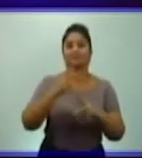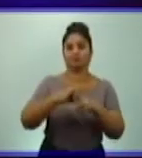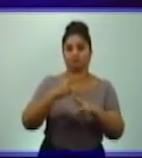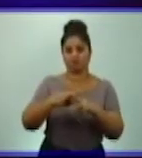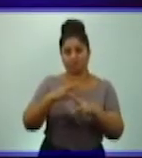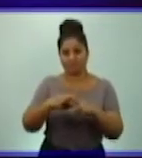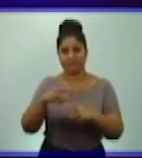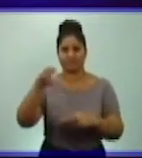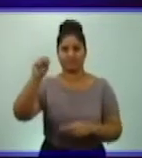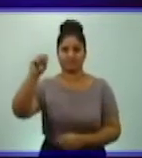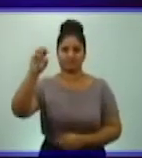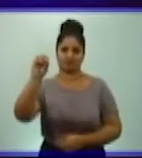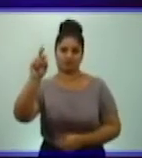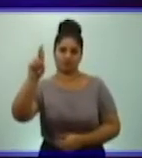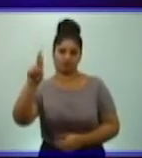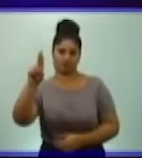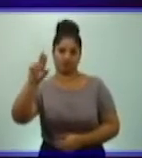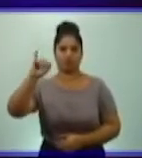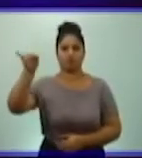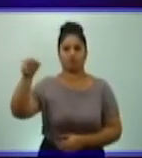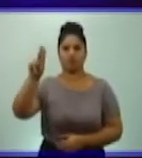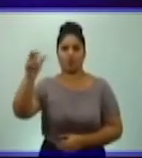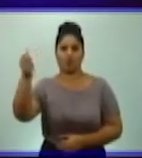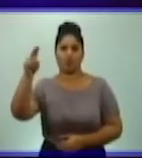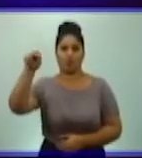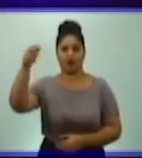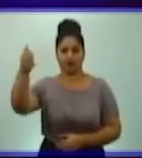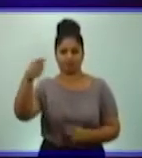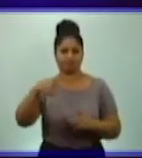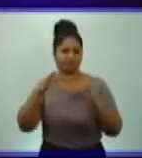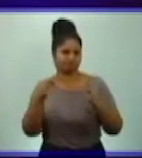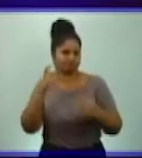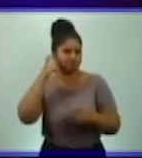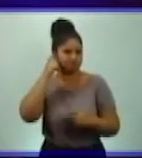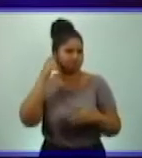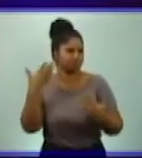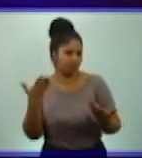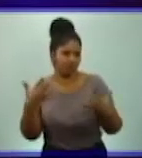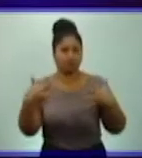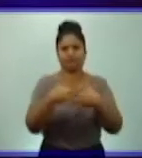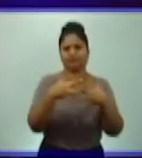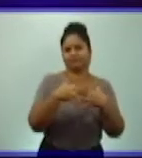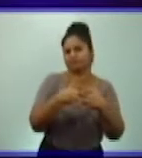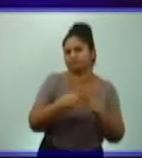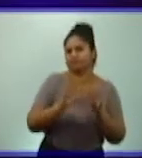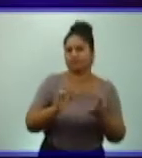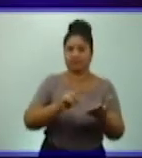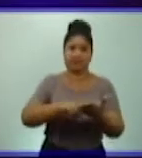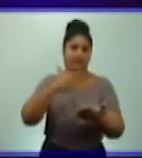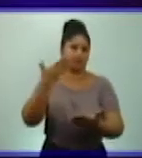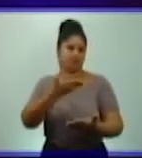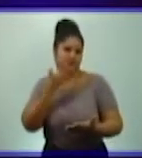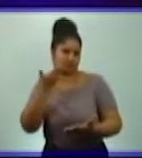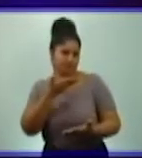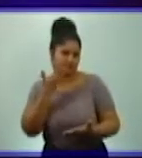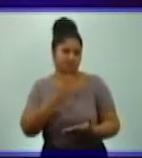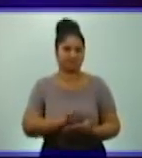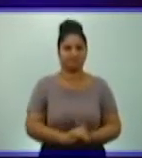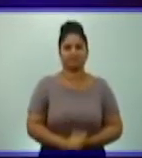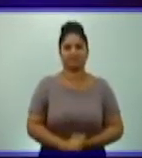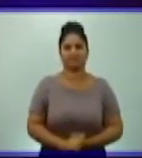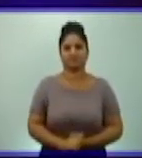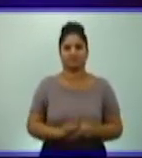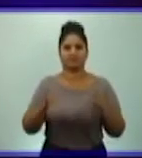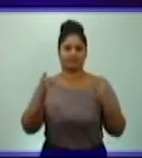Cruz, una mujer que llevó la poesía barroca a su máximo esplendor, dando un concierto de